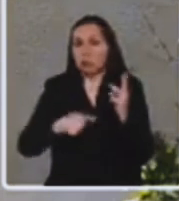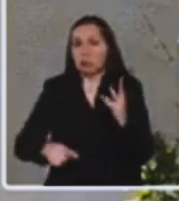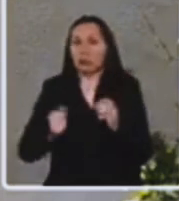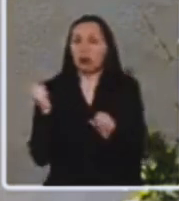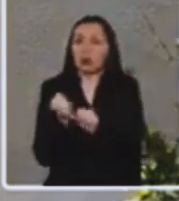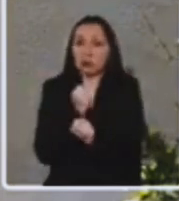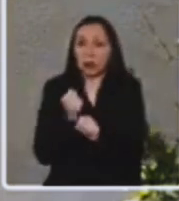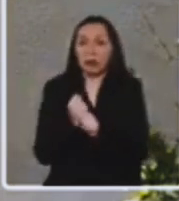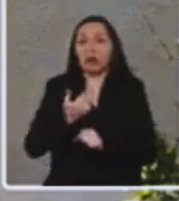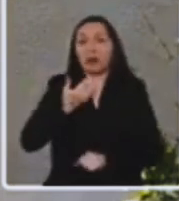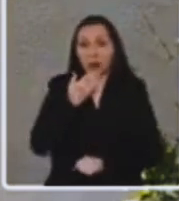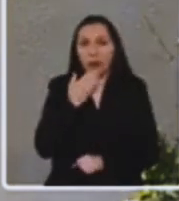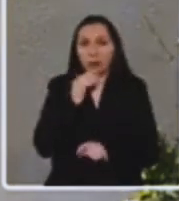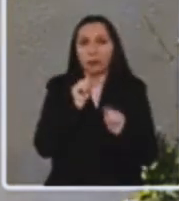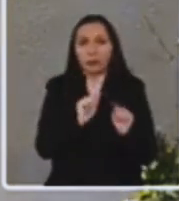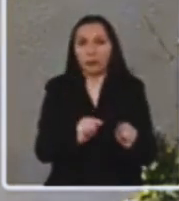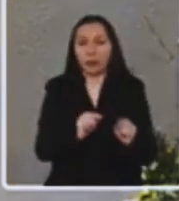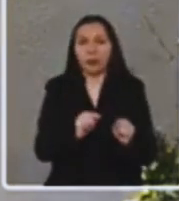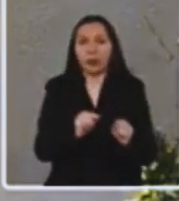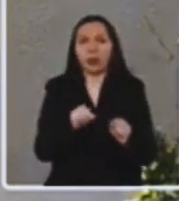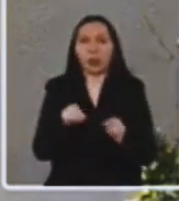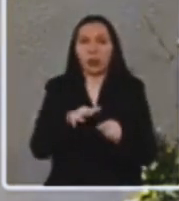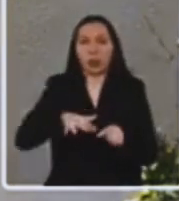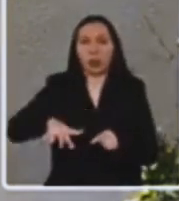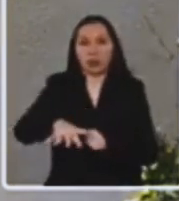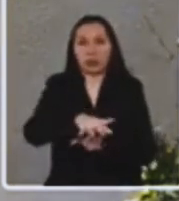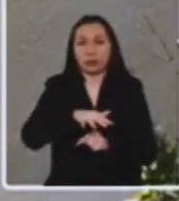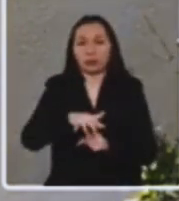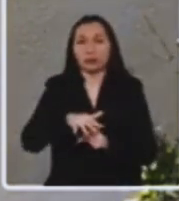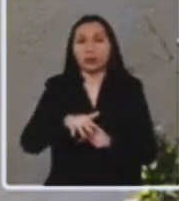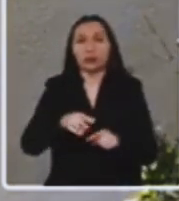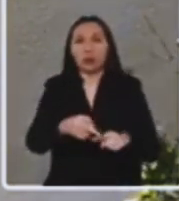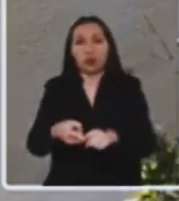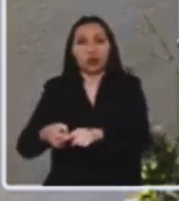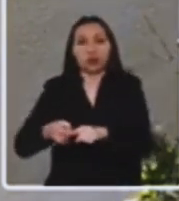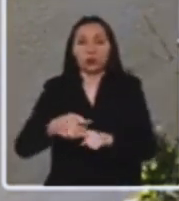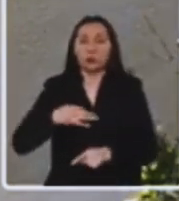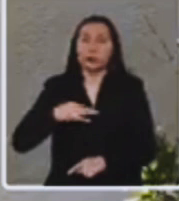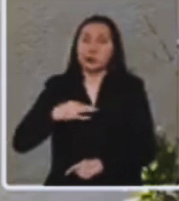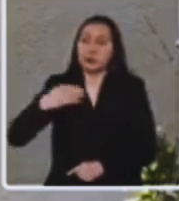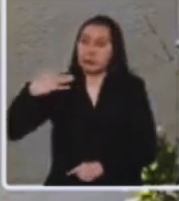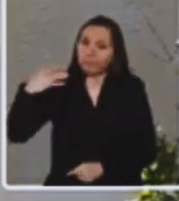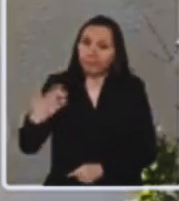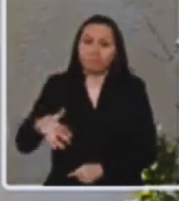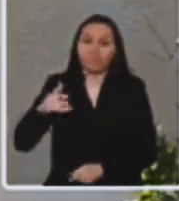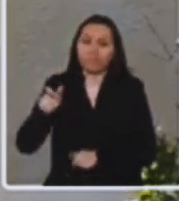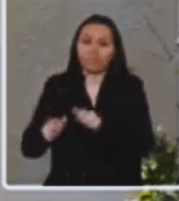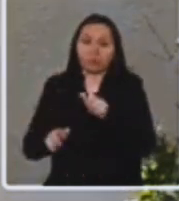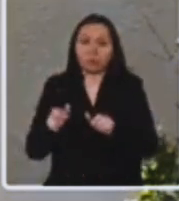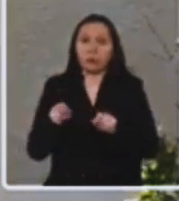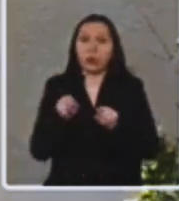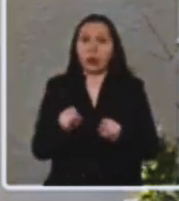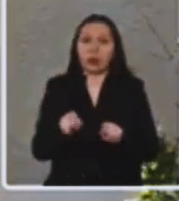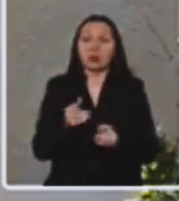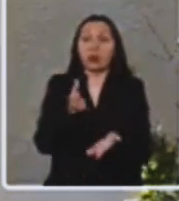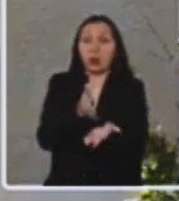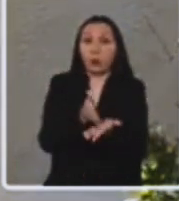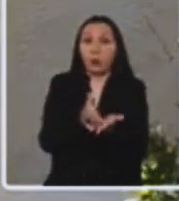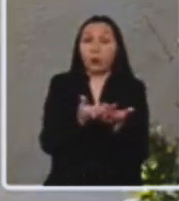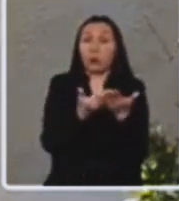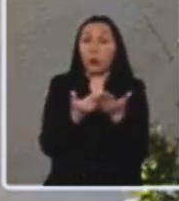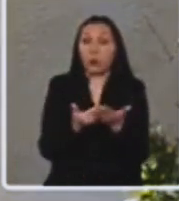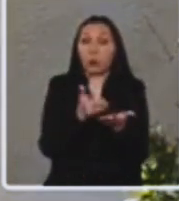trabajan también en esta dimensión, a la sociedad civil, que es fundamental para esto, a las